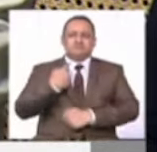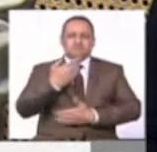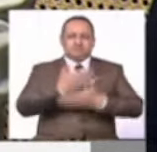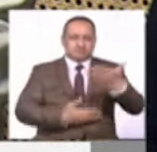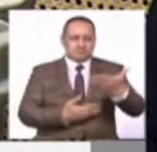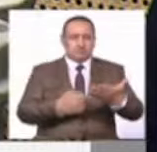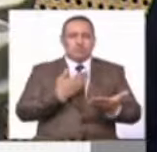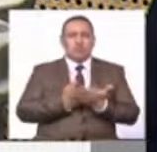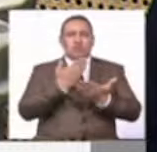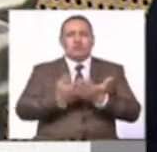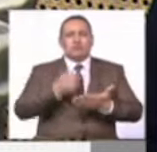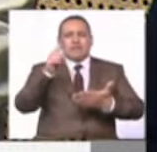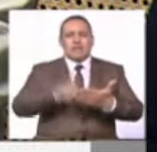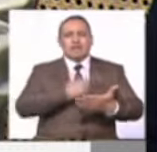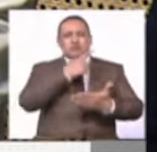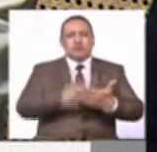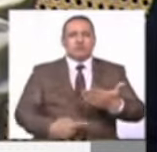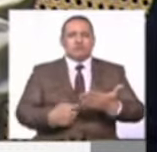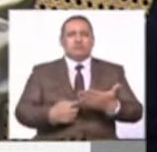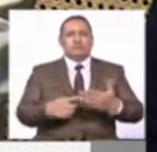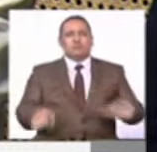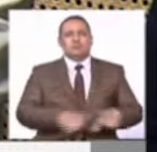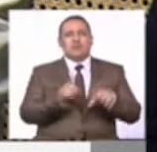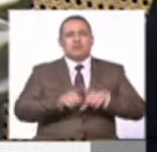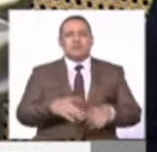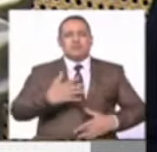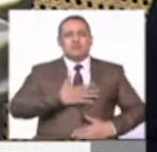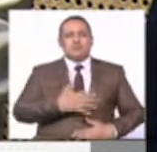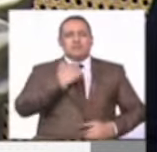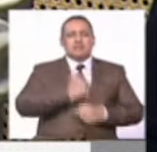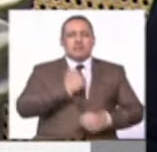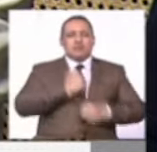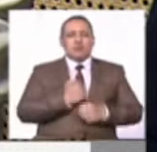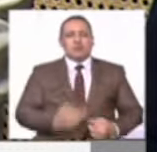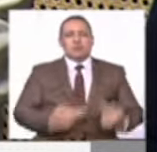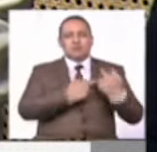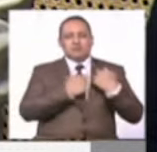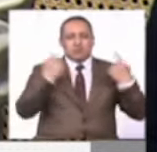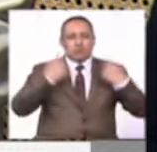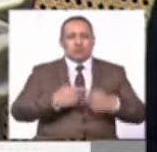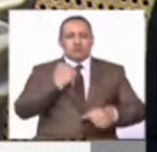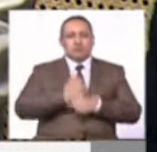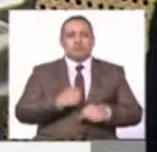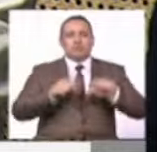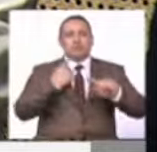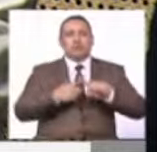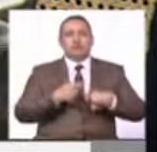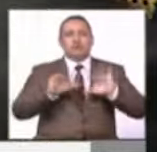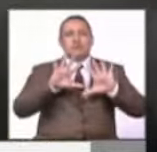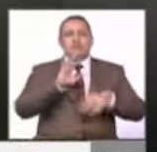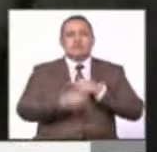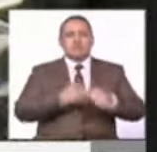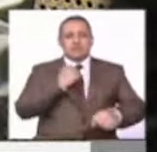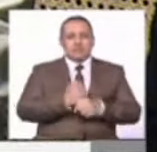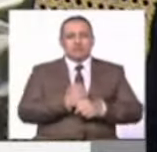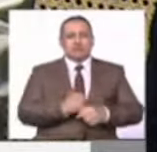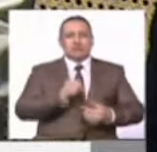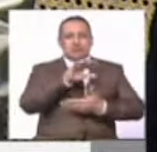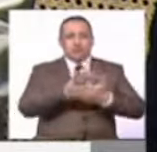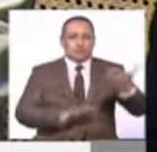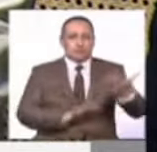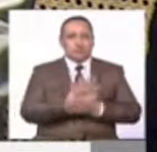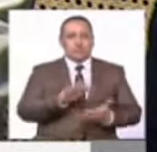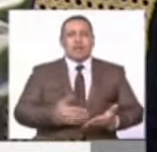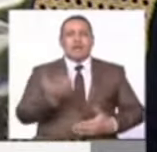que propone mi inhabilitación en el ejercicio de la función pública por 10 años cuyo informe